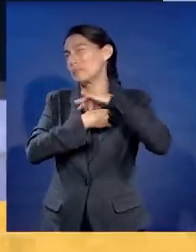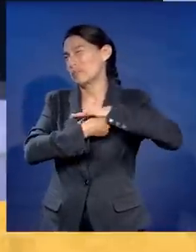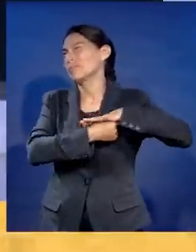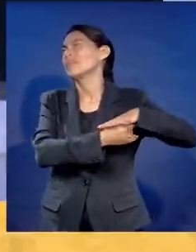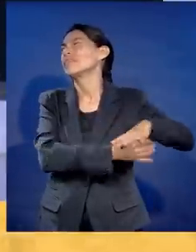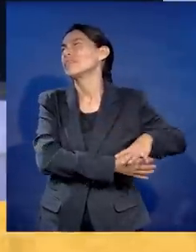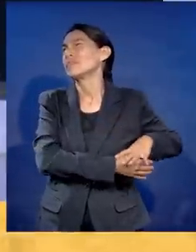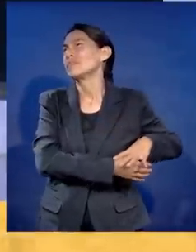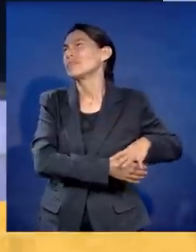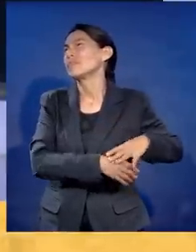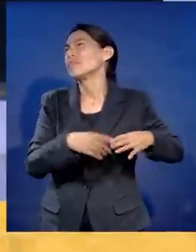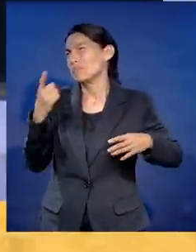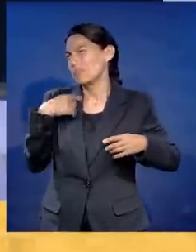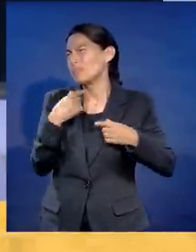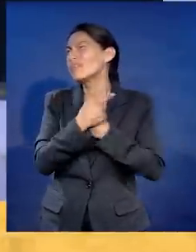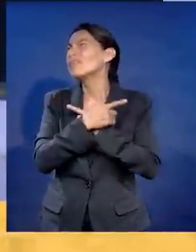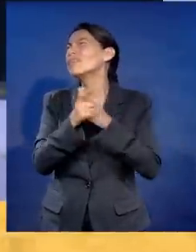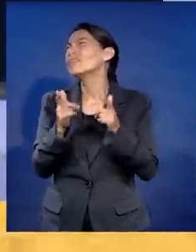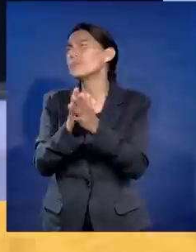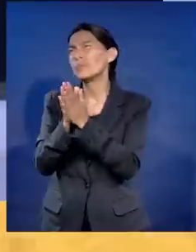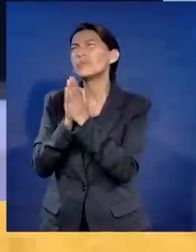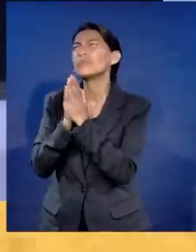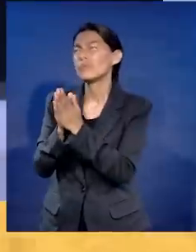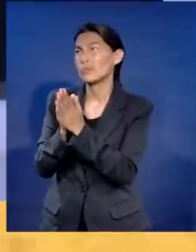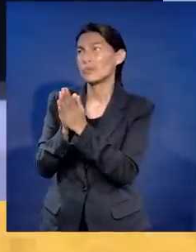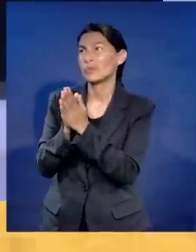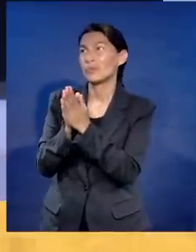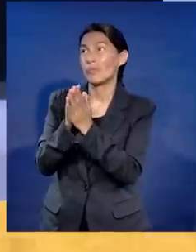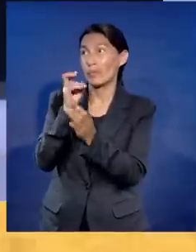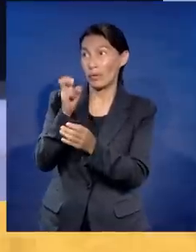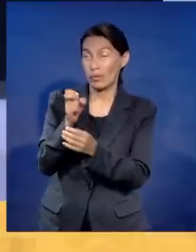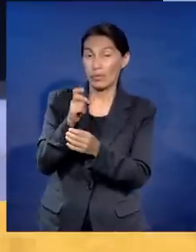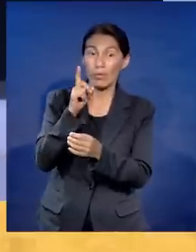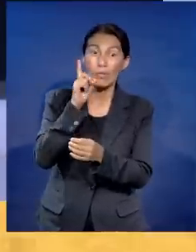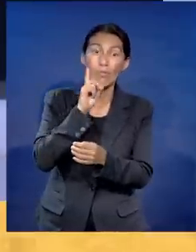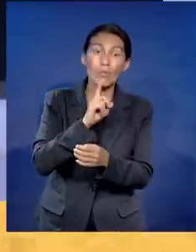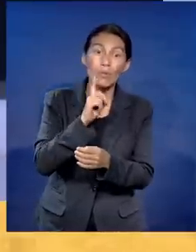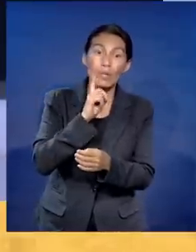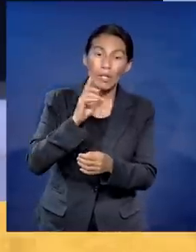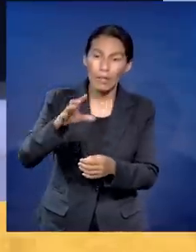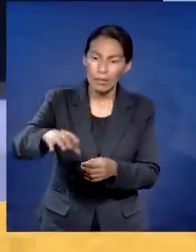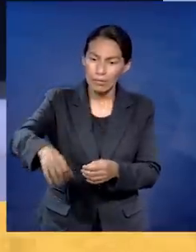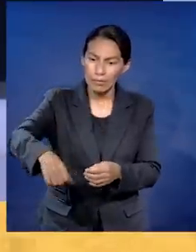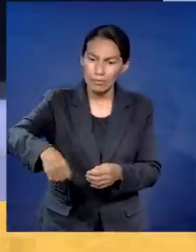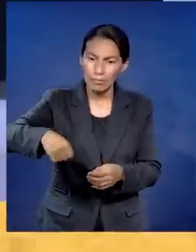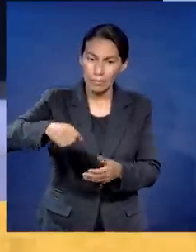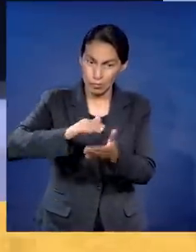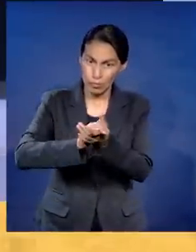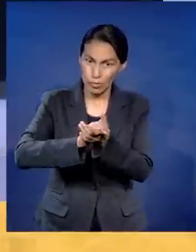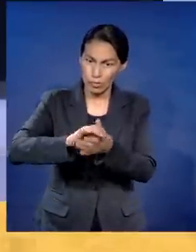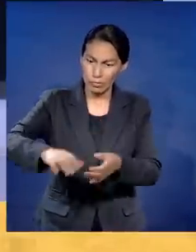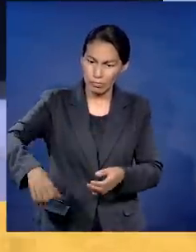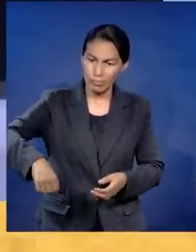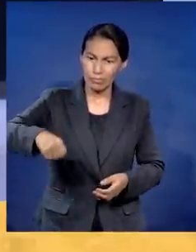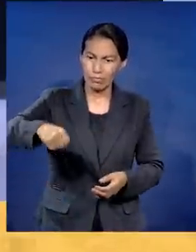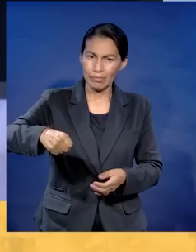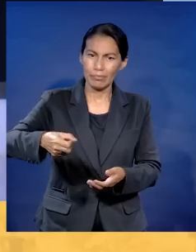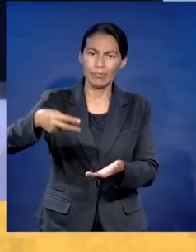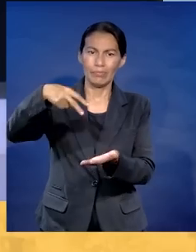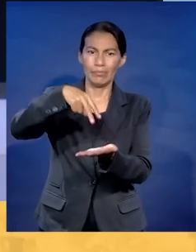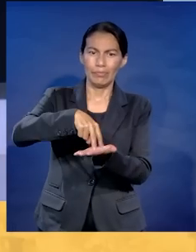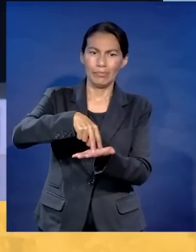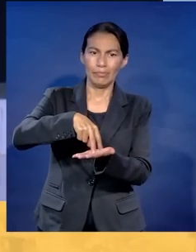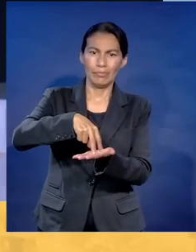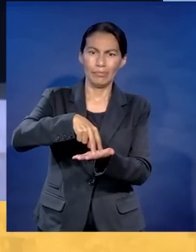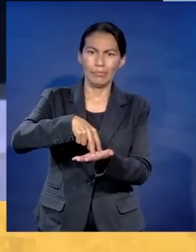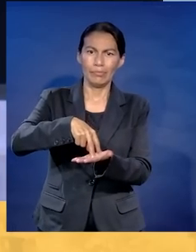Si usted desea pedirle a Dios que lo libere de egoísmo, una vez más, tome la mano de ella e invítela